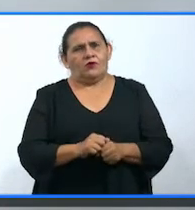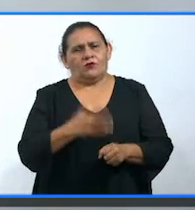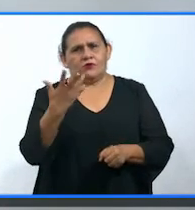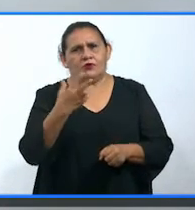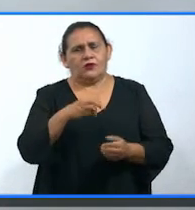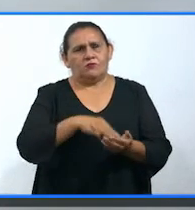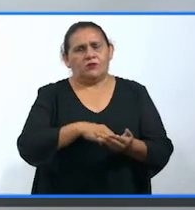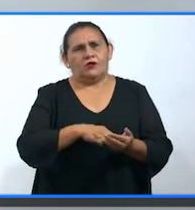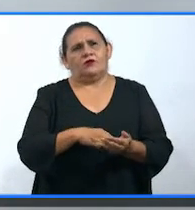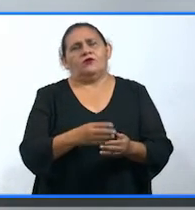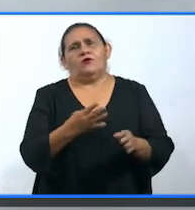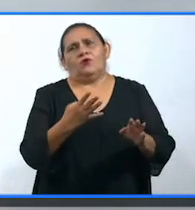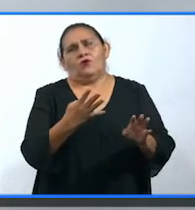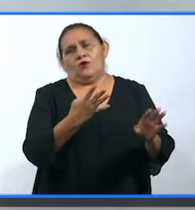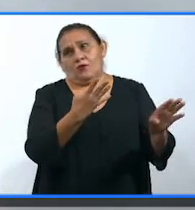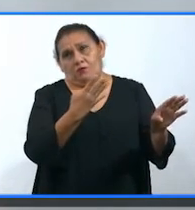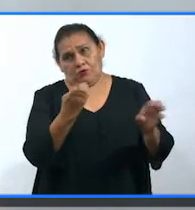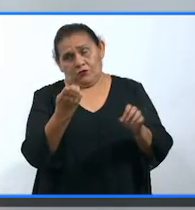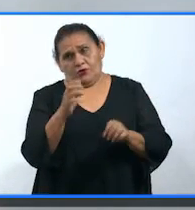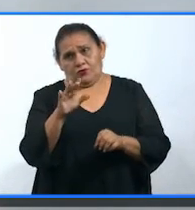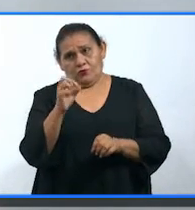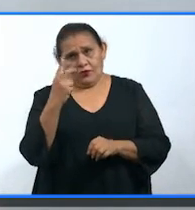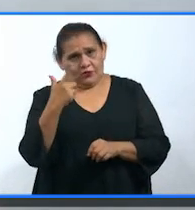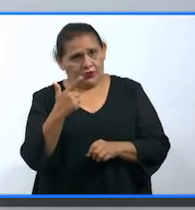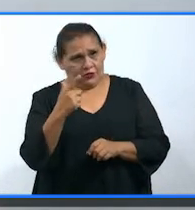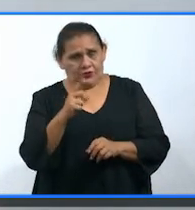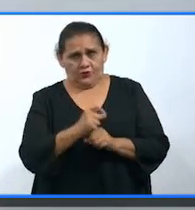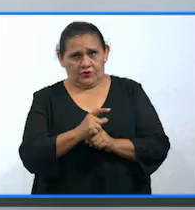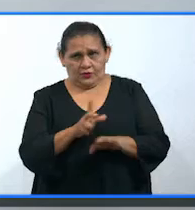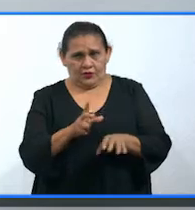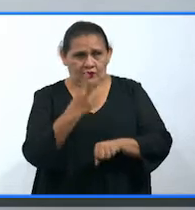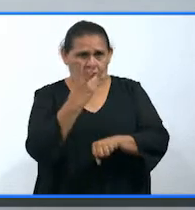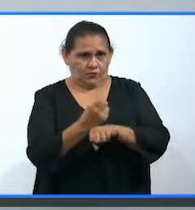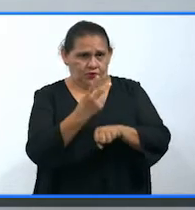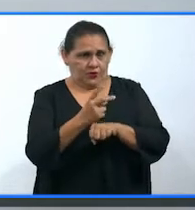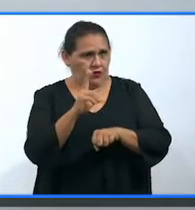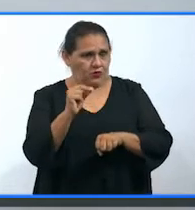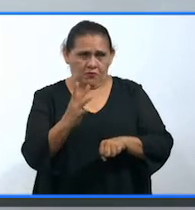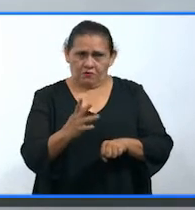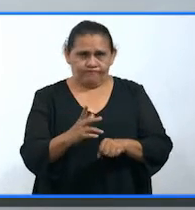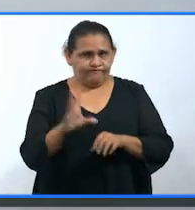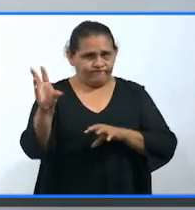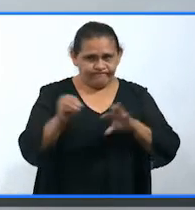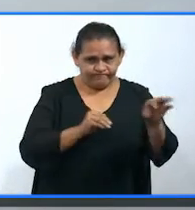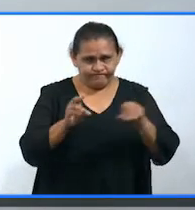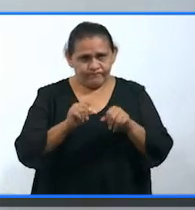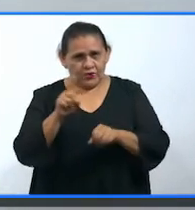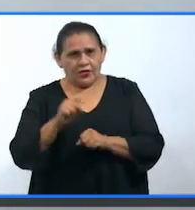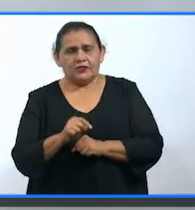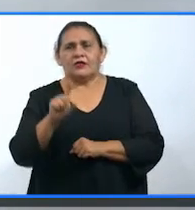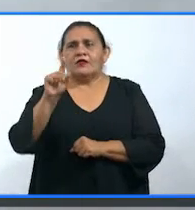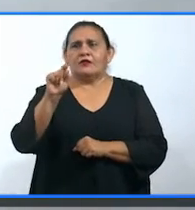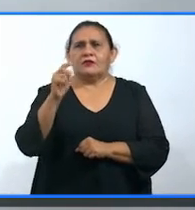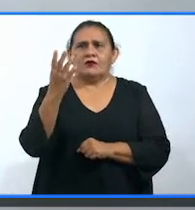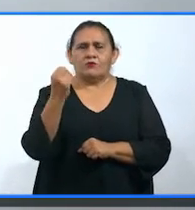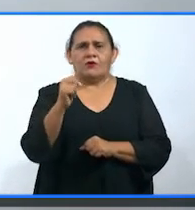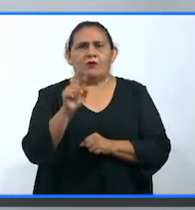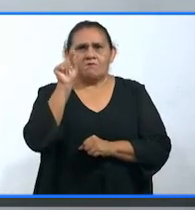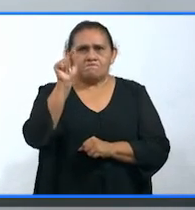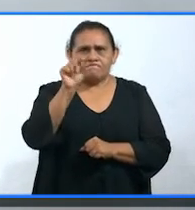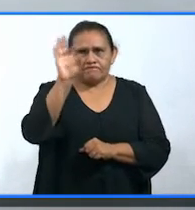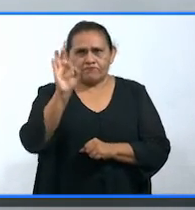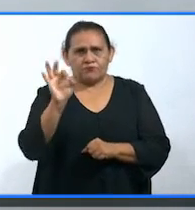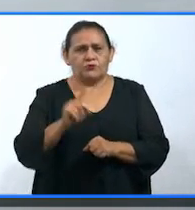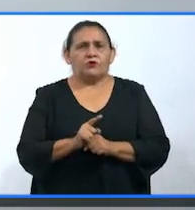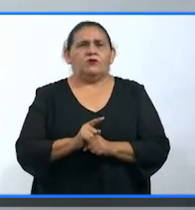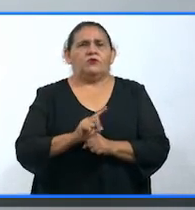pacientes ya se recuperaron, no presentan síntomas ni pueden contagiar. Esta cifra representa el 79% del total de contagios